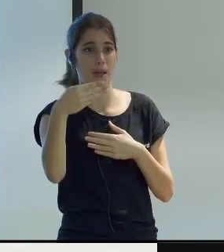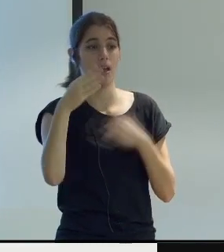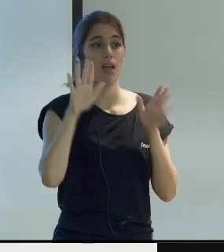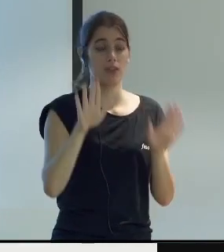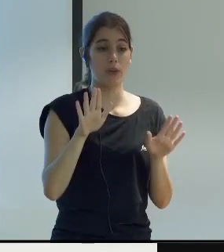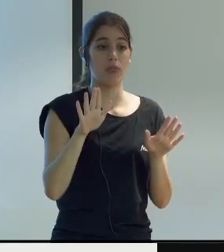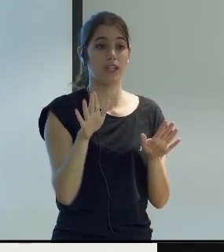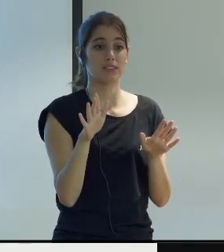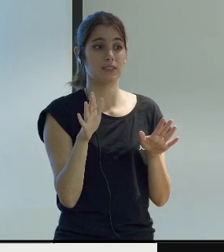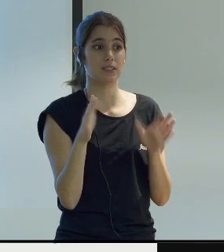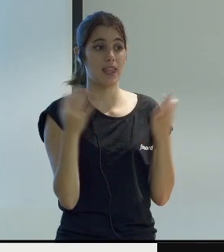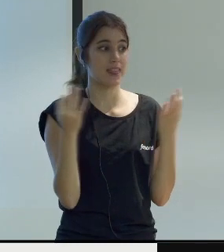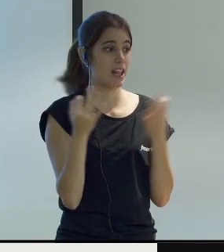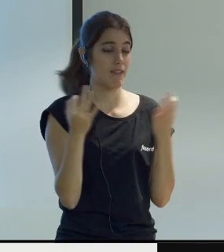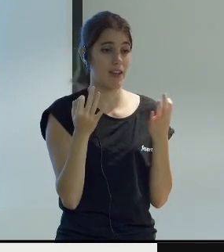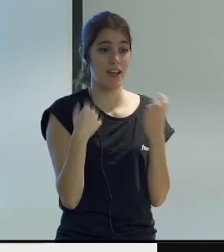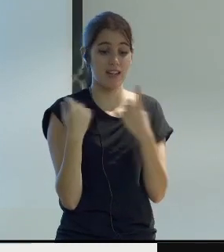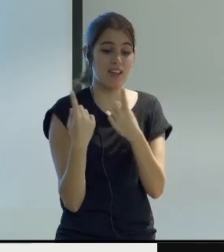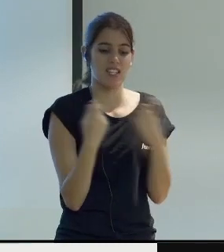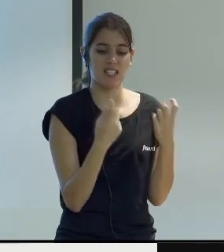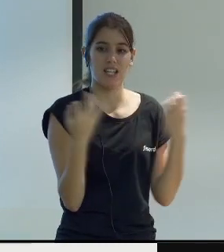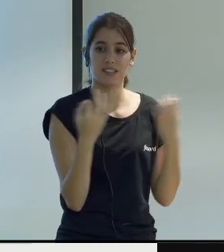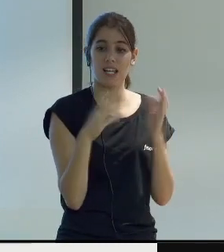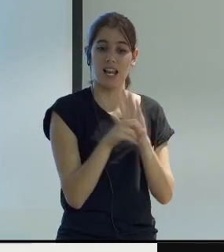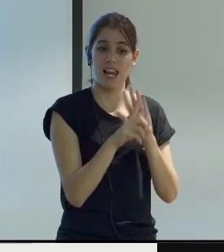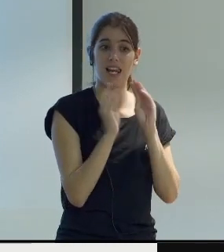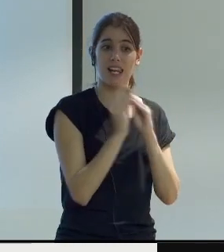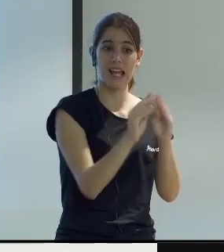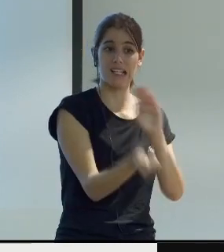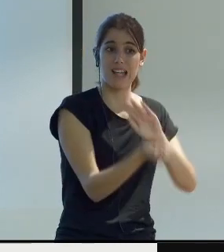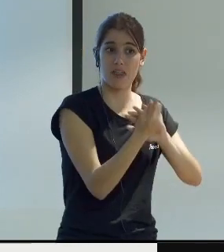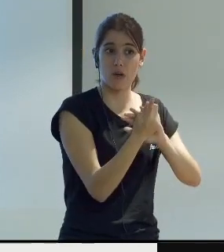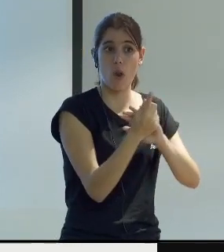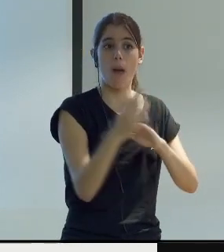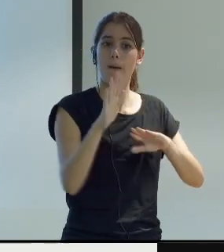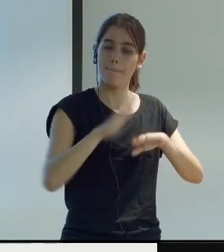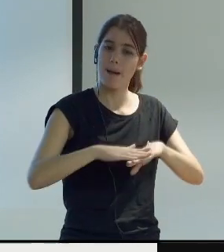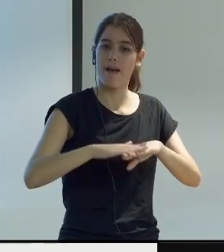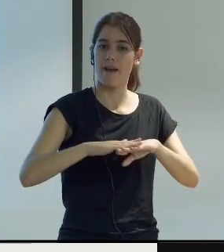hemos de estar, necesitamos una legislación para poder